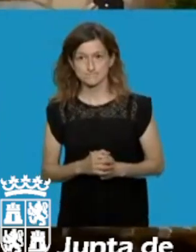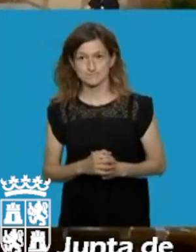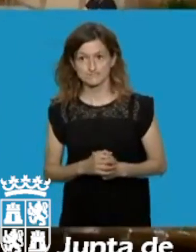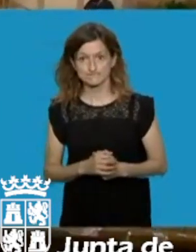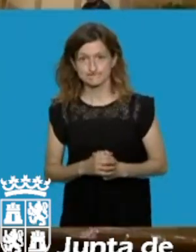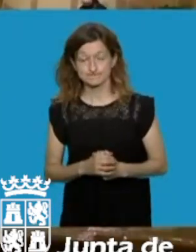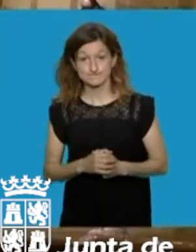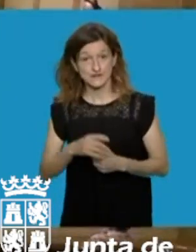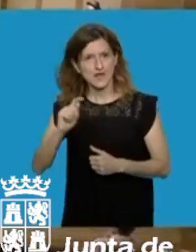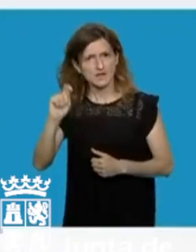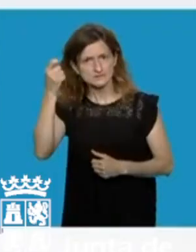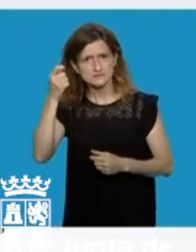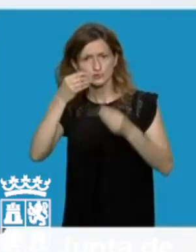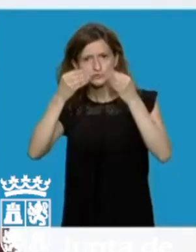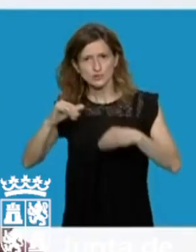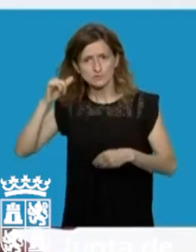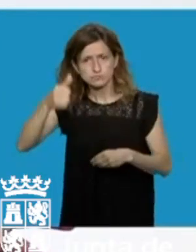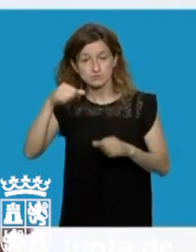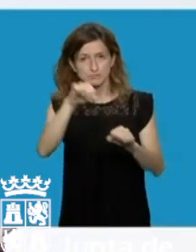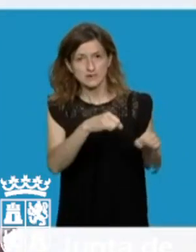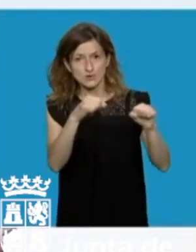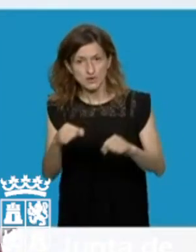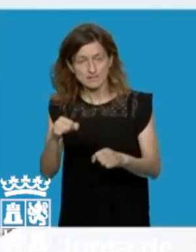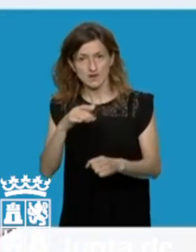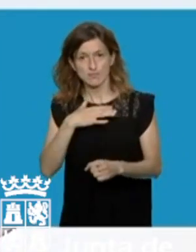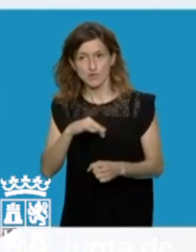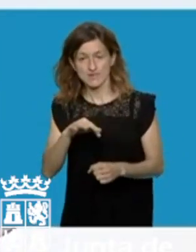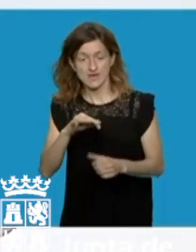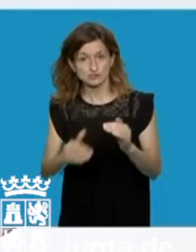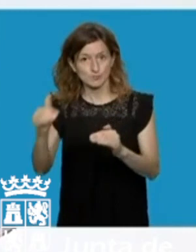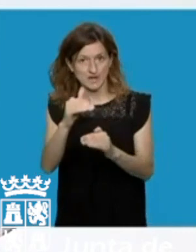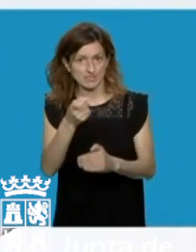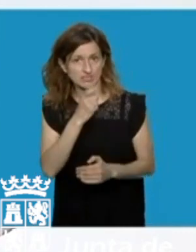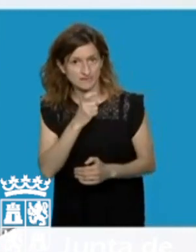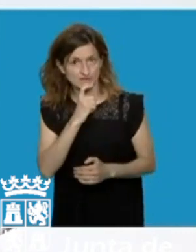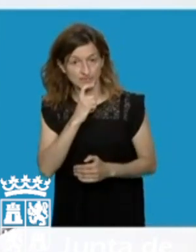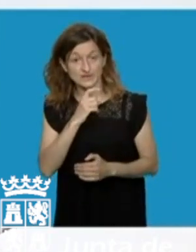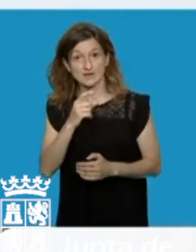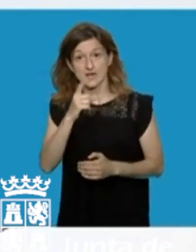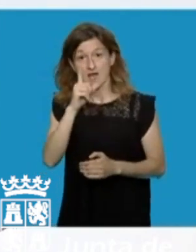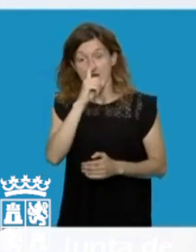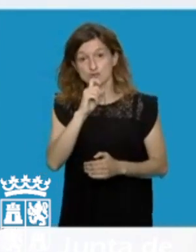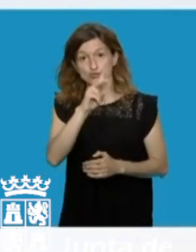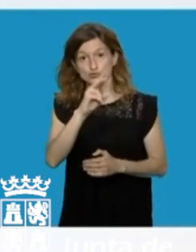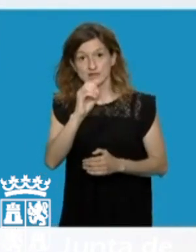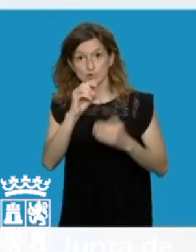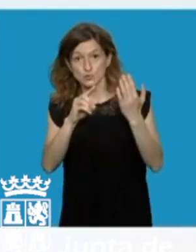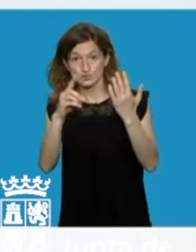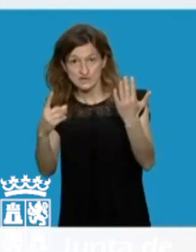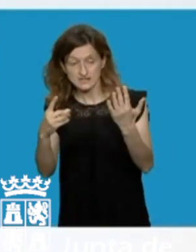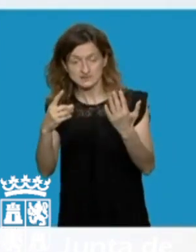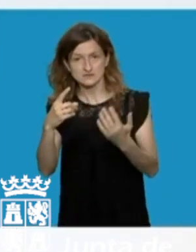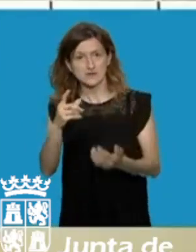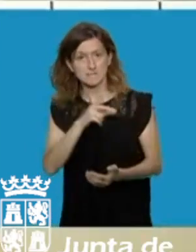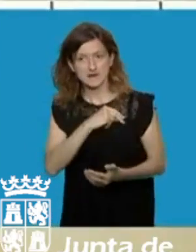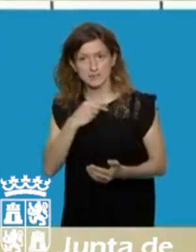La exitosa trayectoria de este piragüista va camino de ser difícil de superar. Ya recibió en 2016 el galardón de mejor deportista